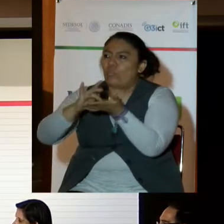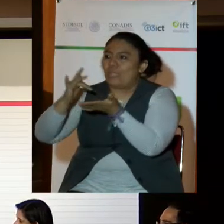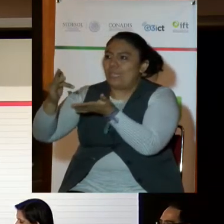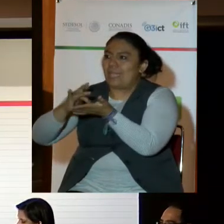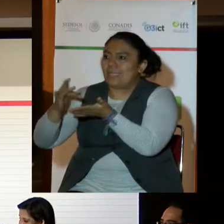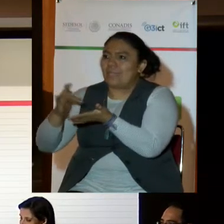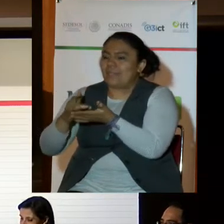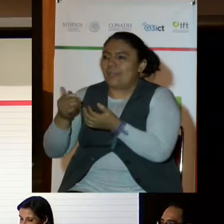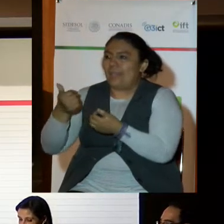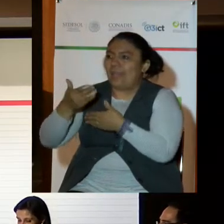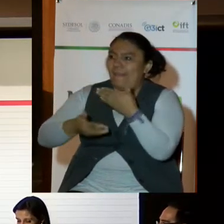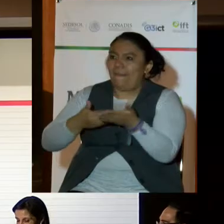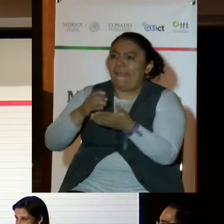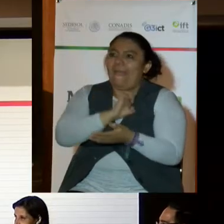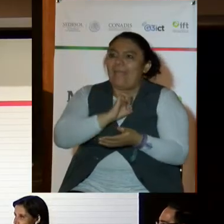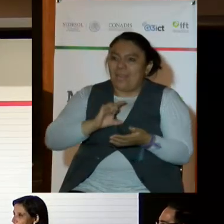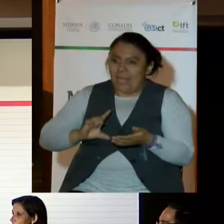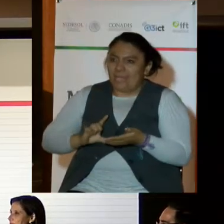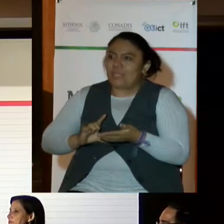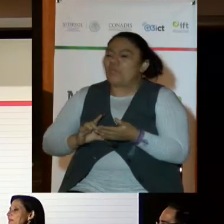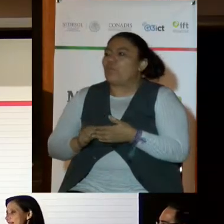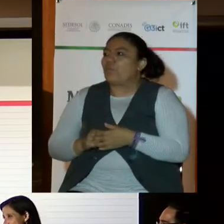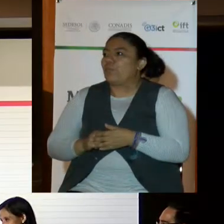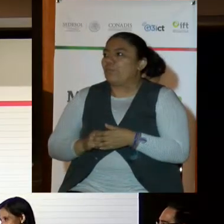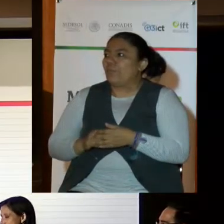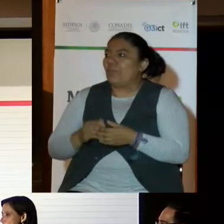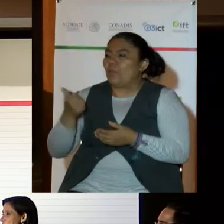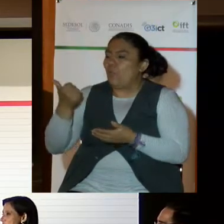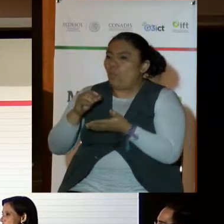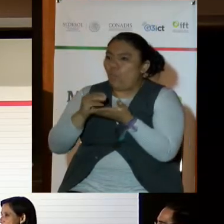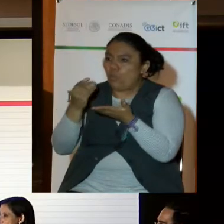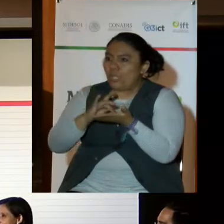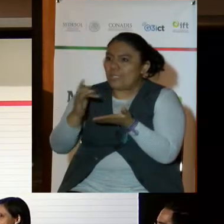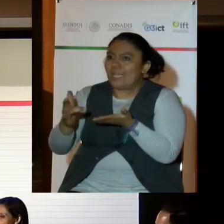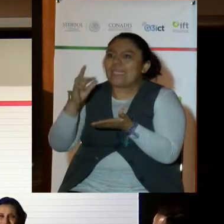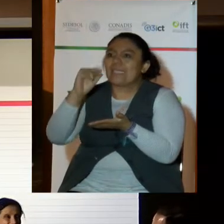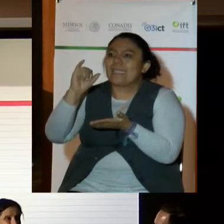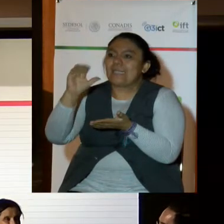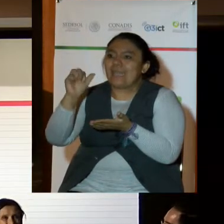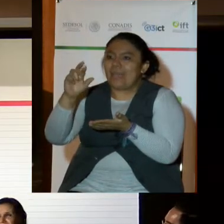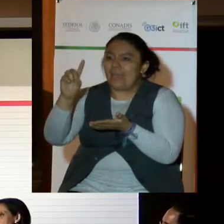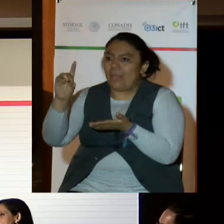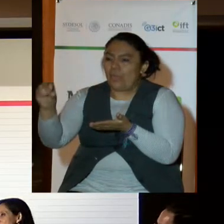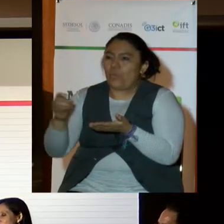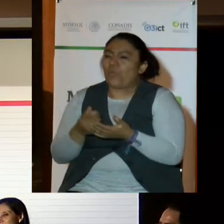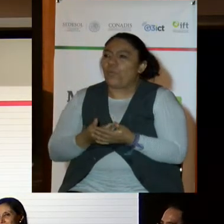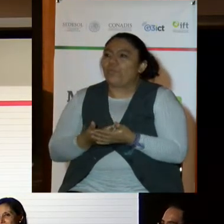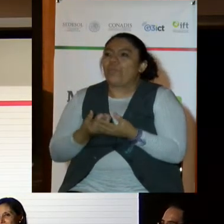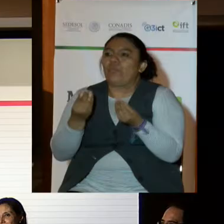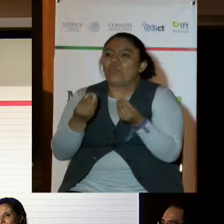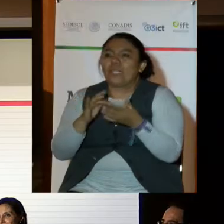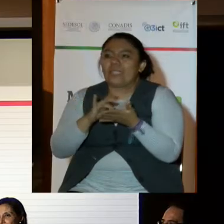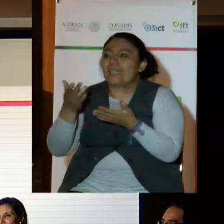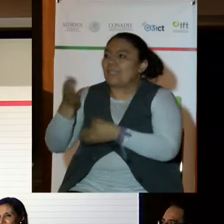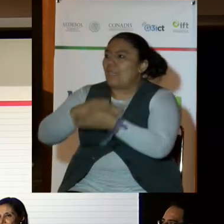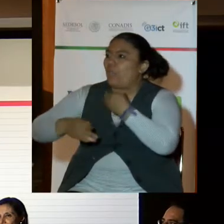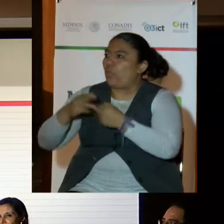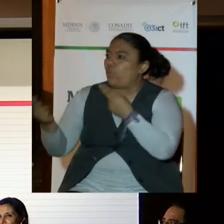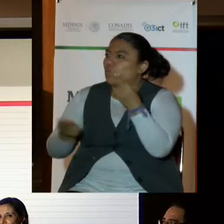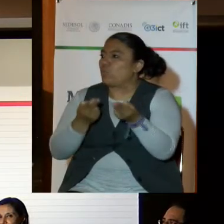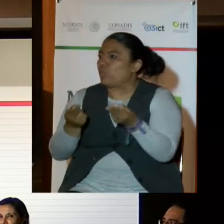donde seamos ejemplo de todo lo que se ha logrado, estoy convencida. Bueno, pues muchísimas gracias. Con esta